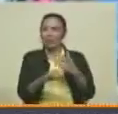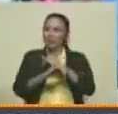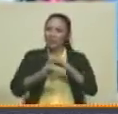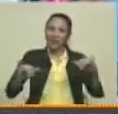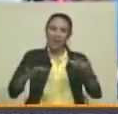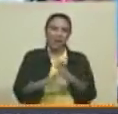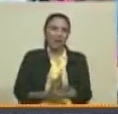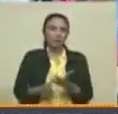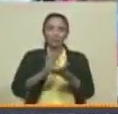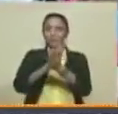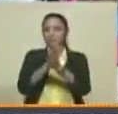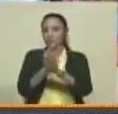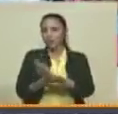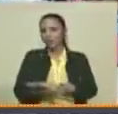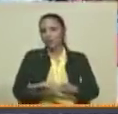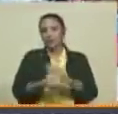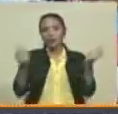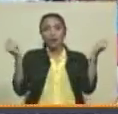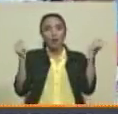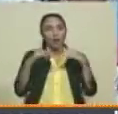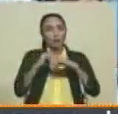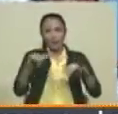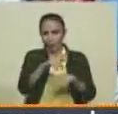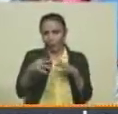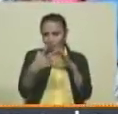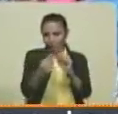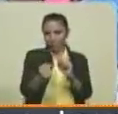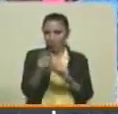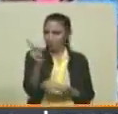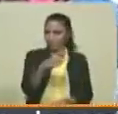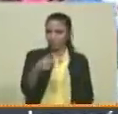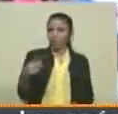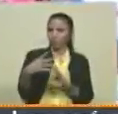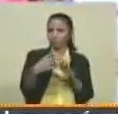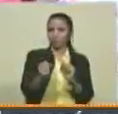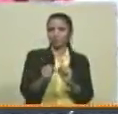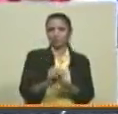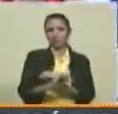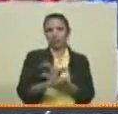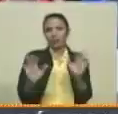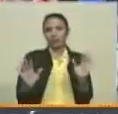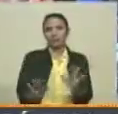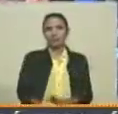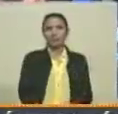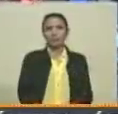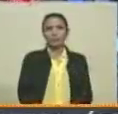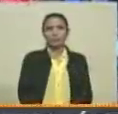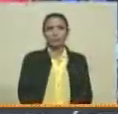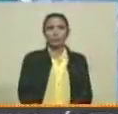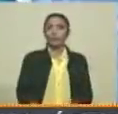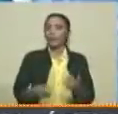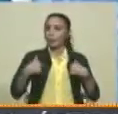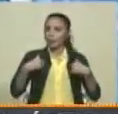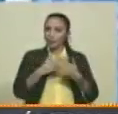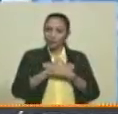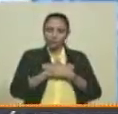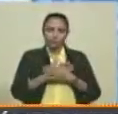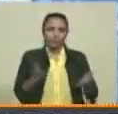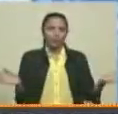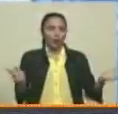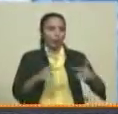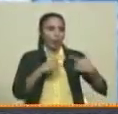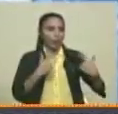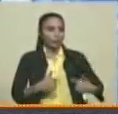del golpismo. Ustedes me entienden, ¿verdad? Yo ahorita tengo abierto mi corazón y veo